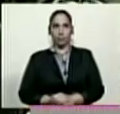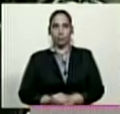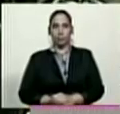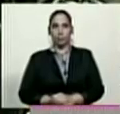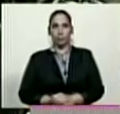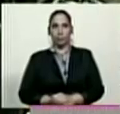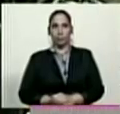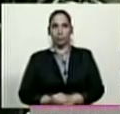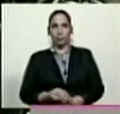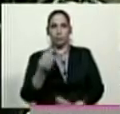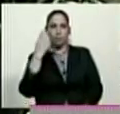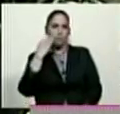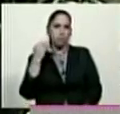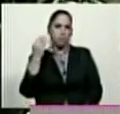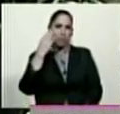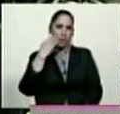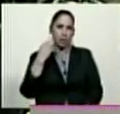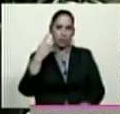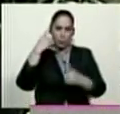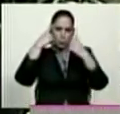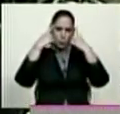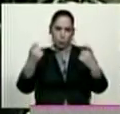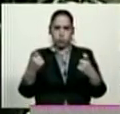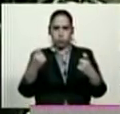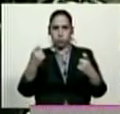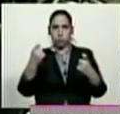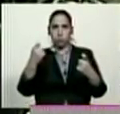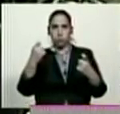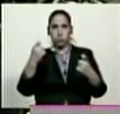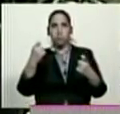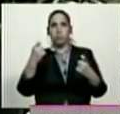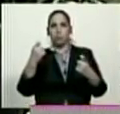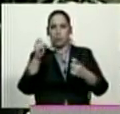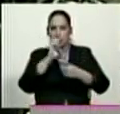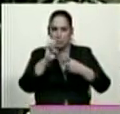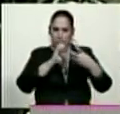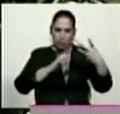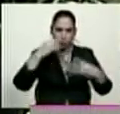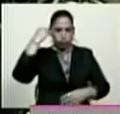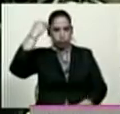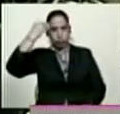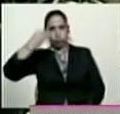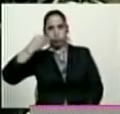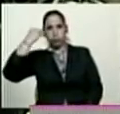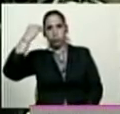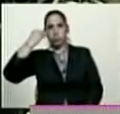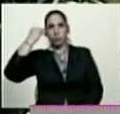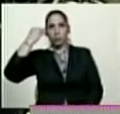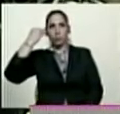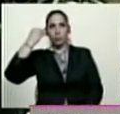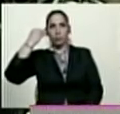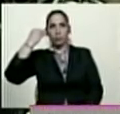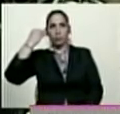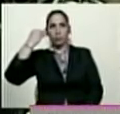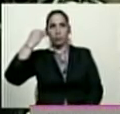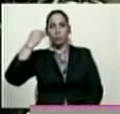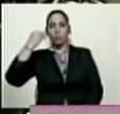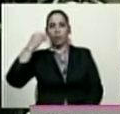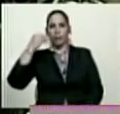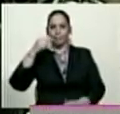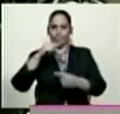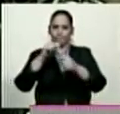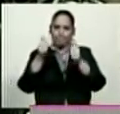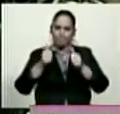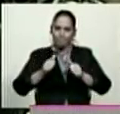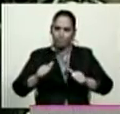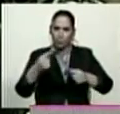Deja una experiencia, deja una capacidad estratégica de pensamiento y además deja un conjunto de tareas